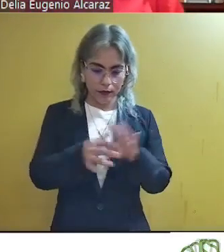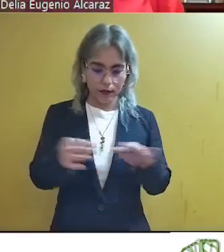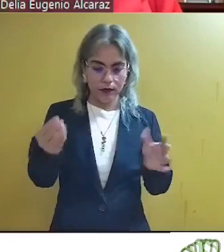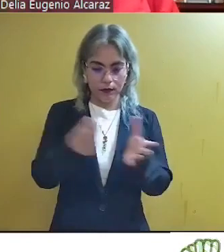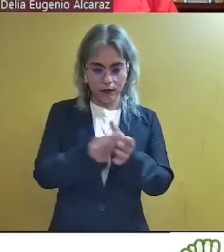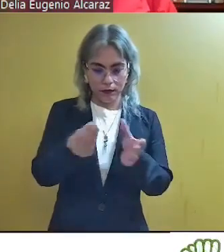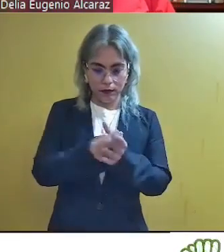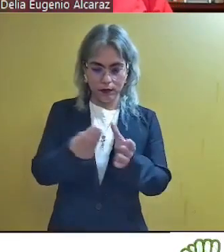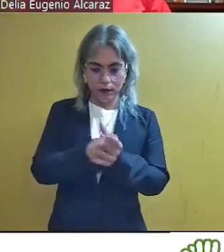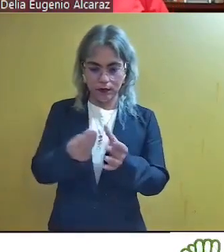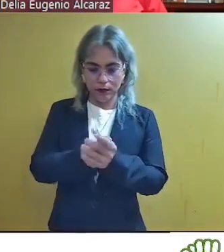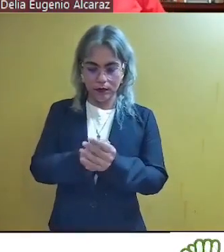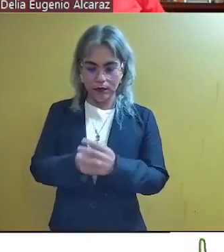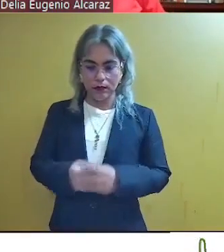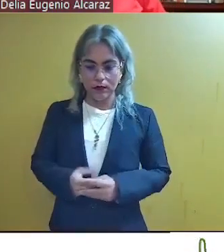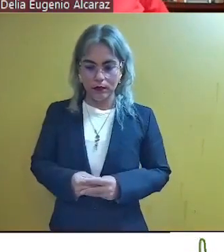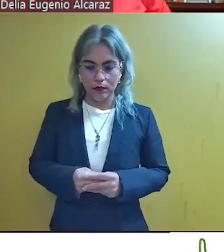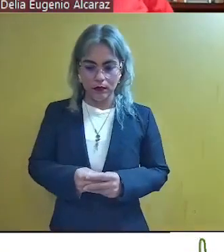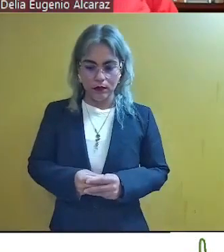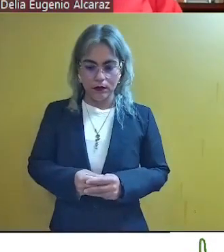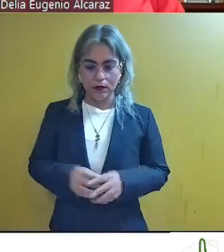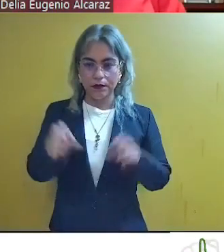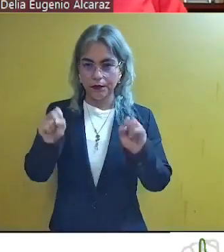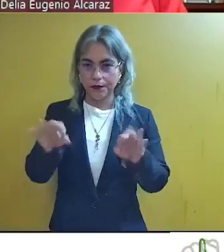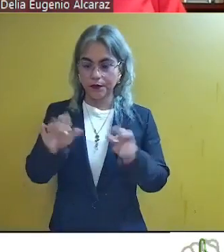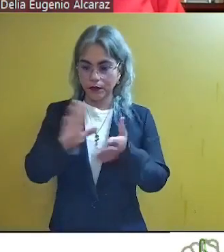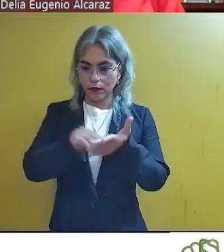expediente el oficio